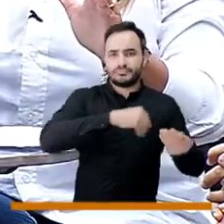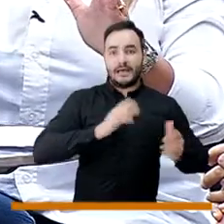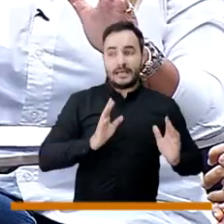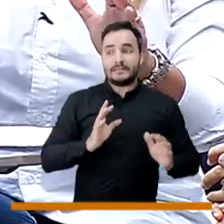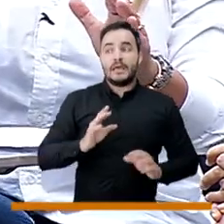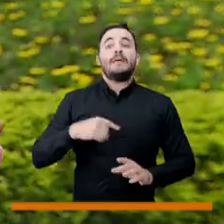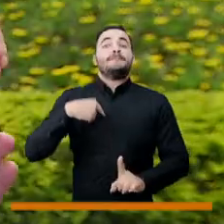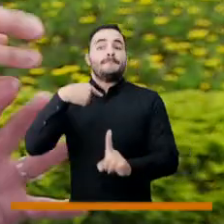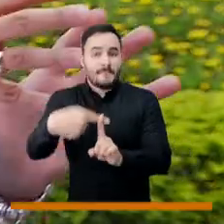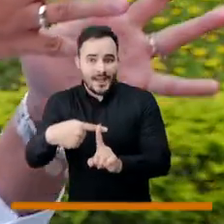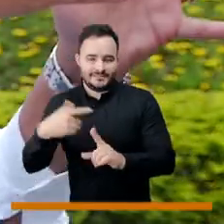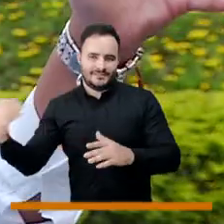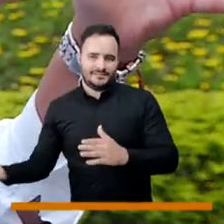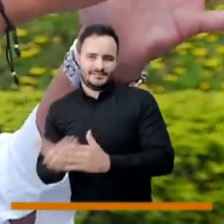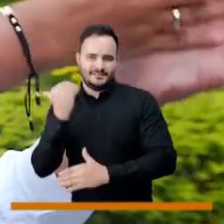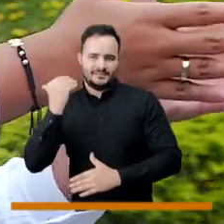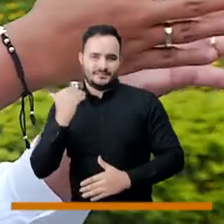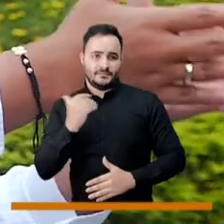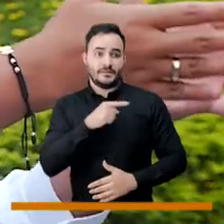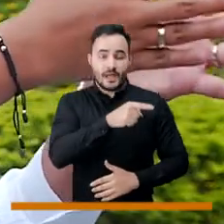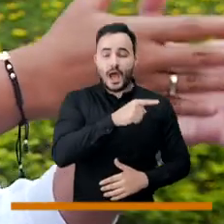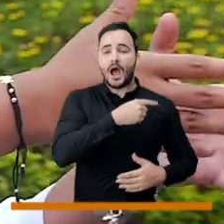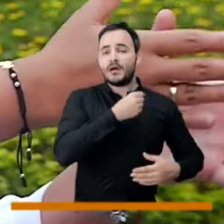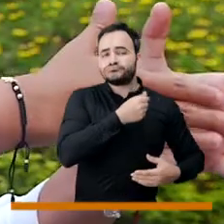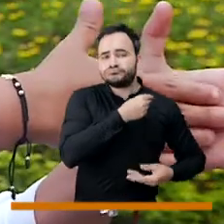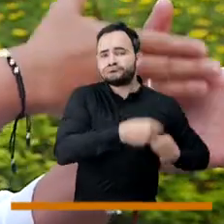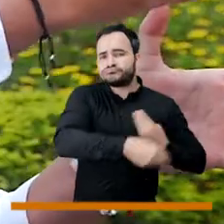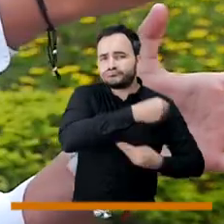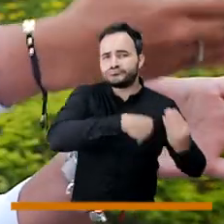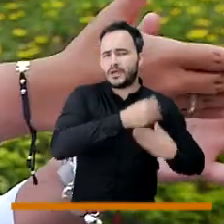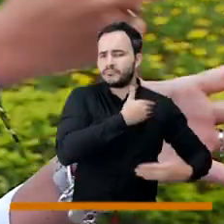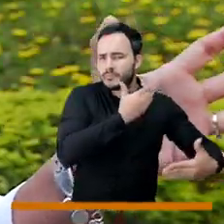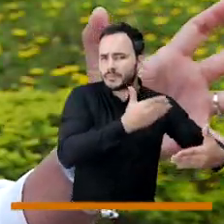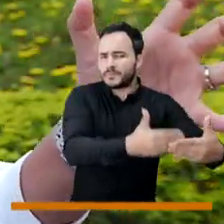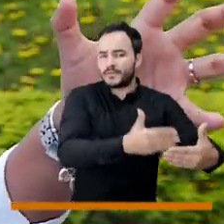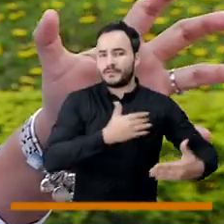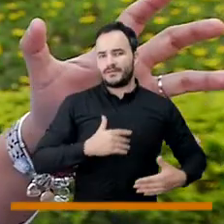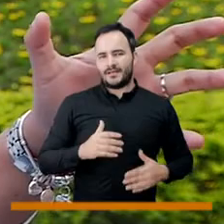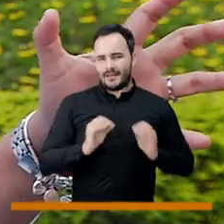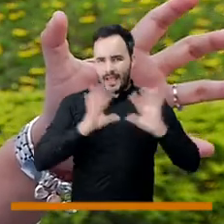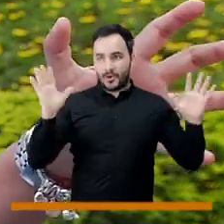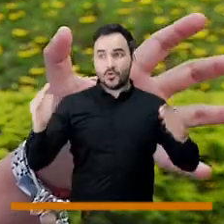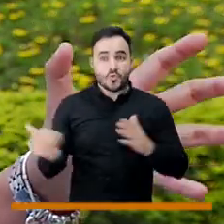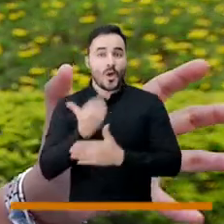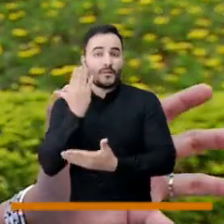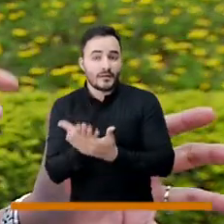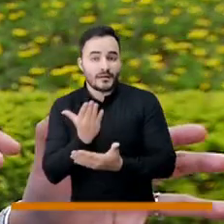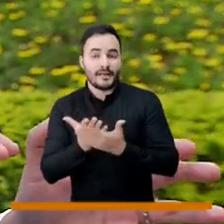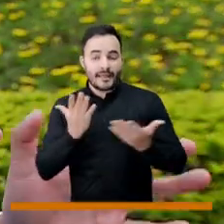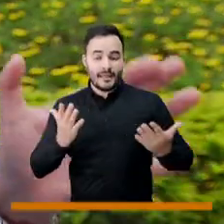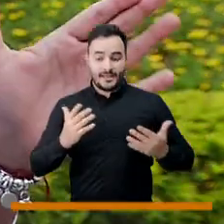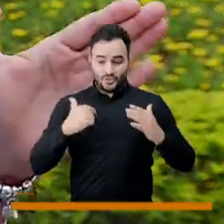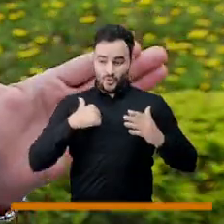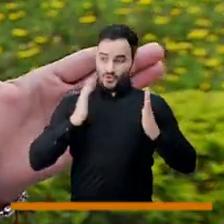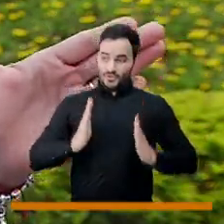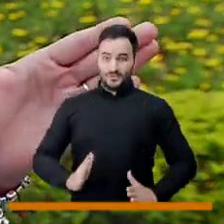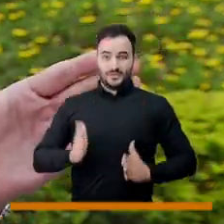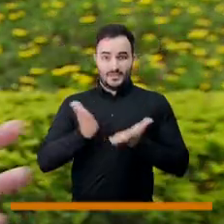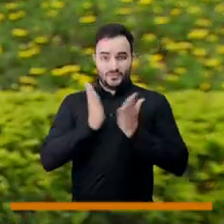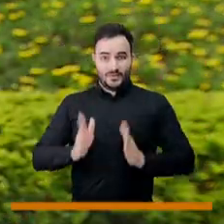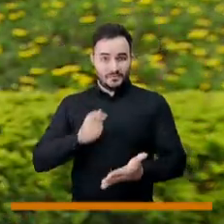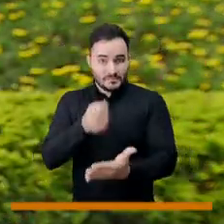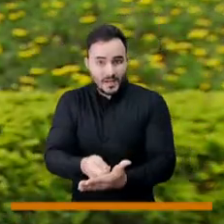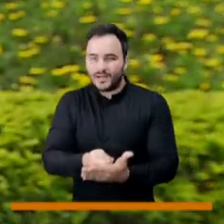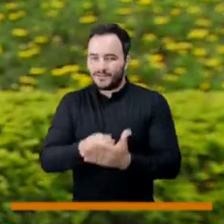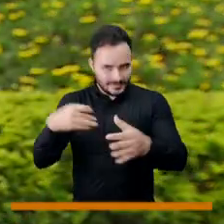sustitución de recursos es decir ya no la paga el estudiante por concepto de matrícula sino que lo paga el estado pero por